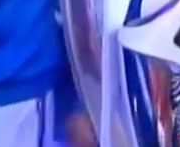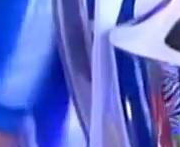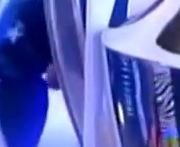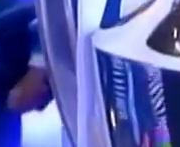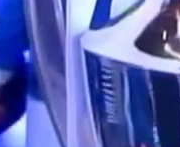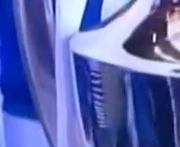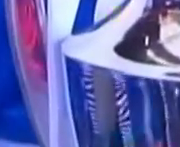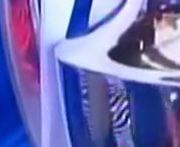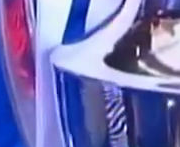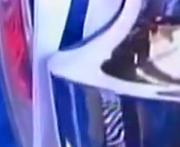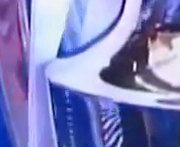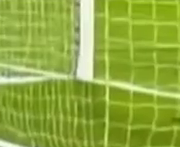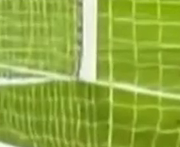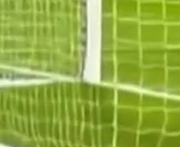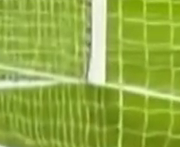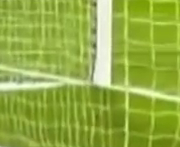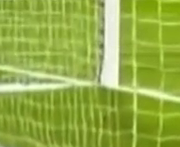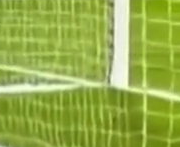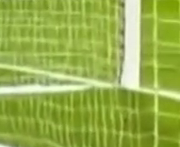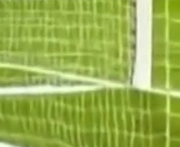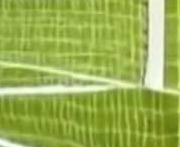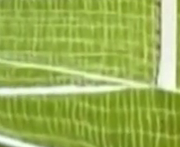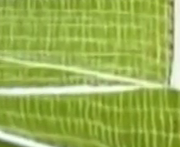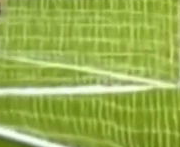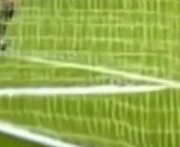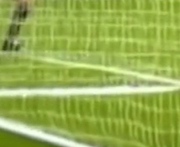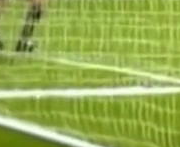lujo en el mayor encuentro de la moda.